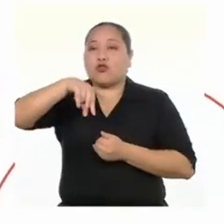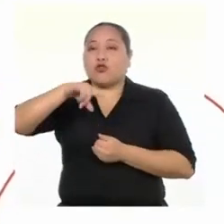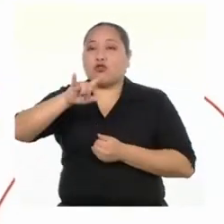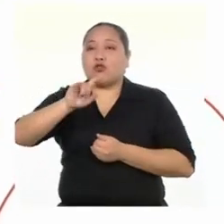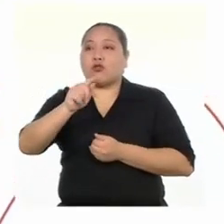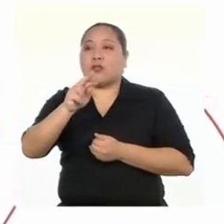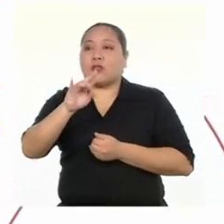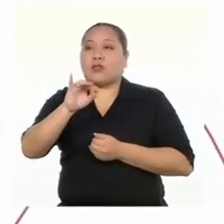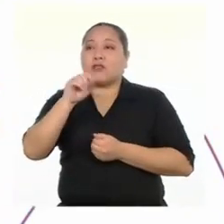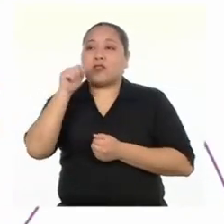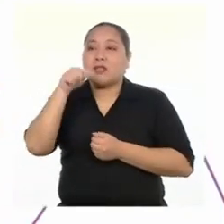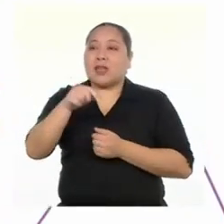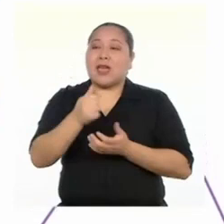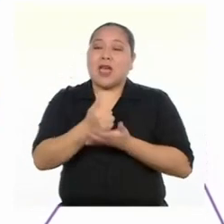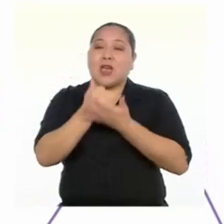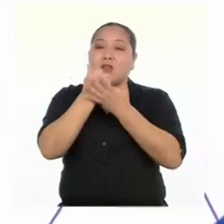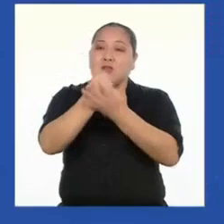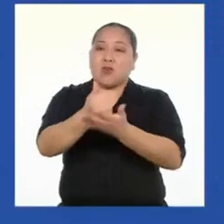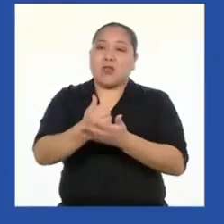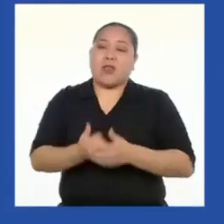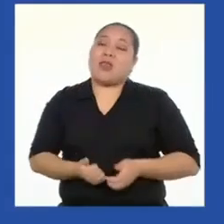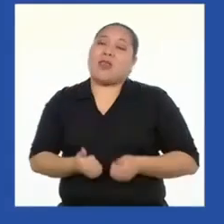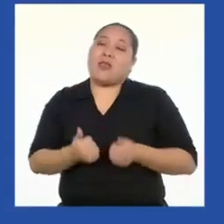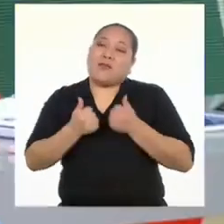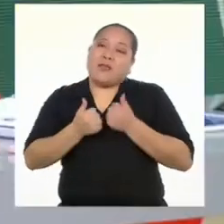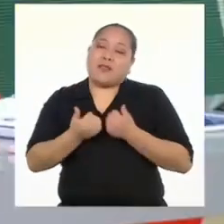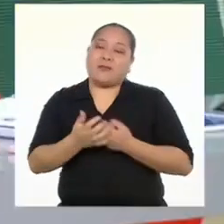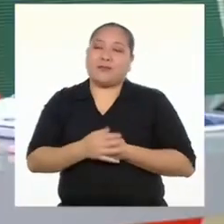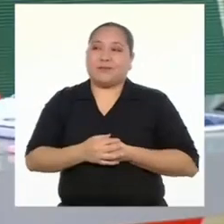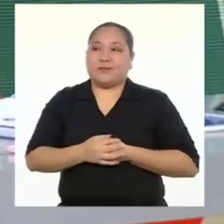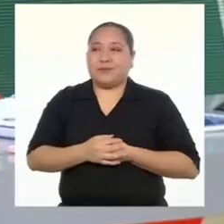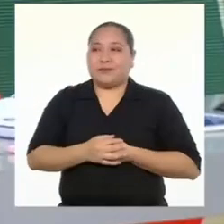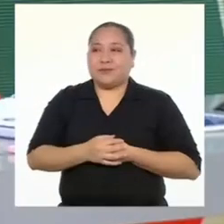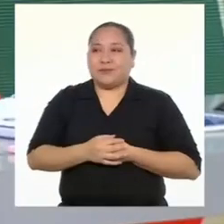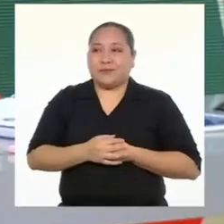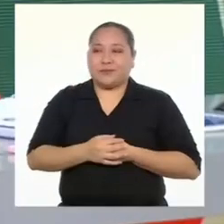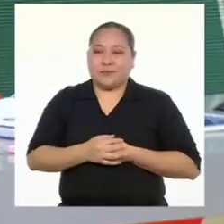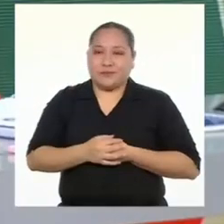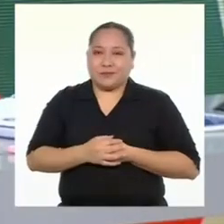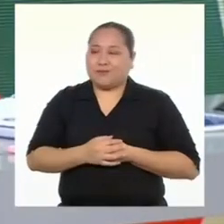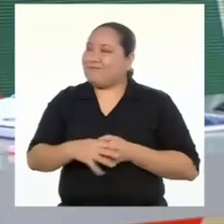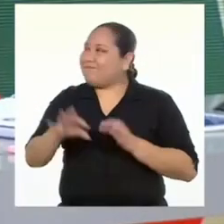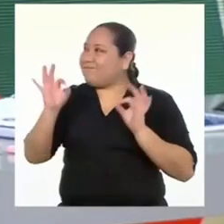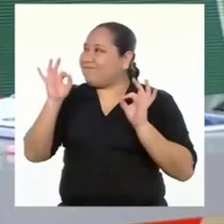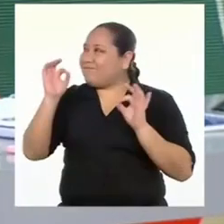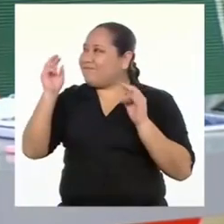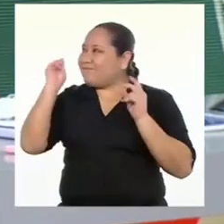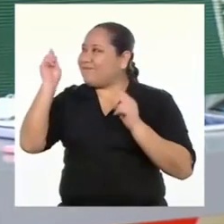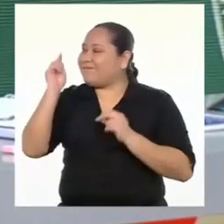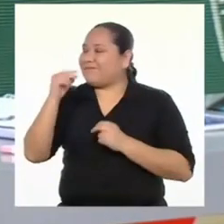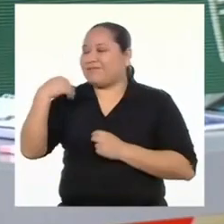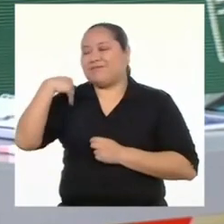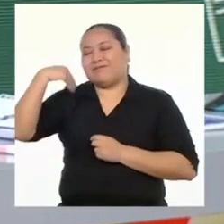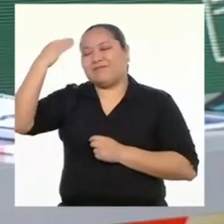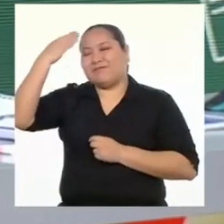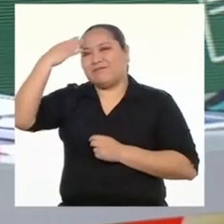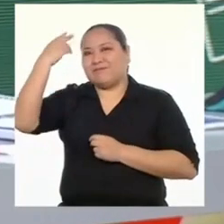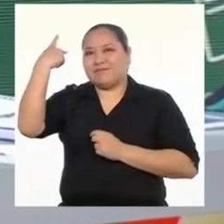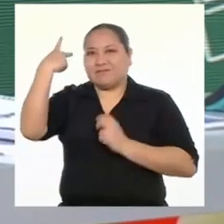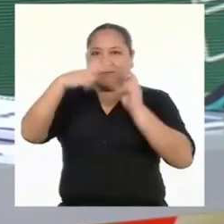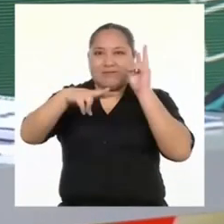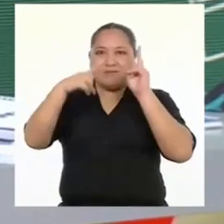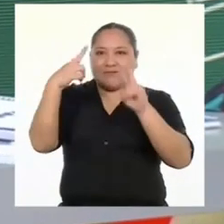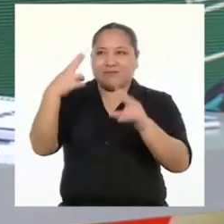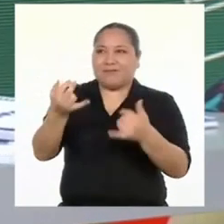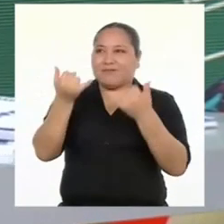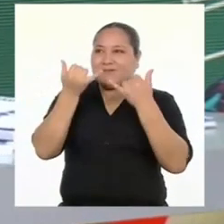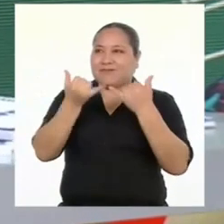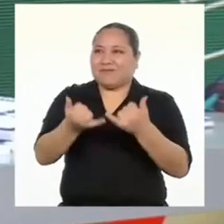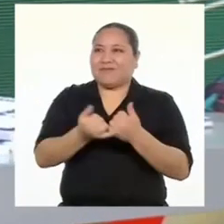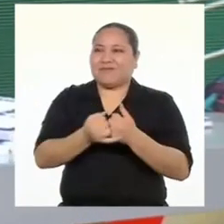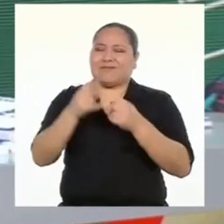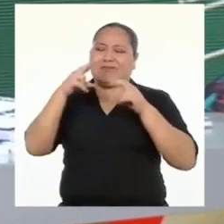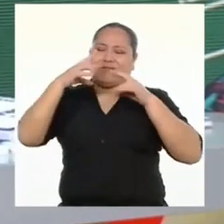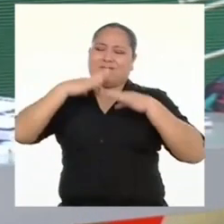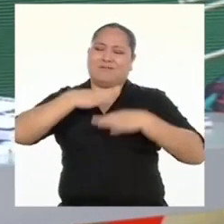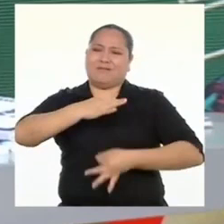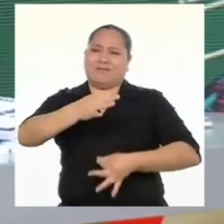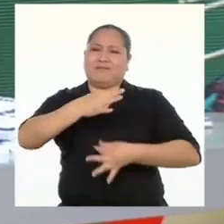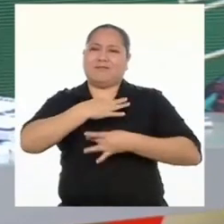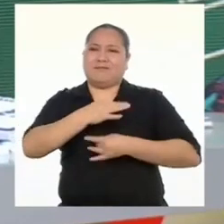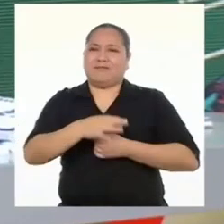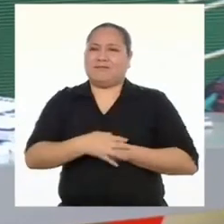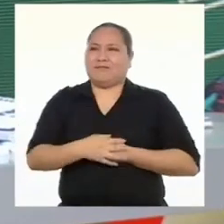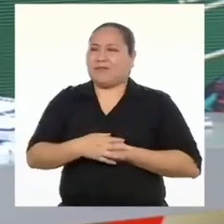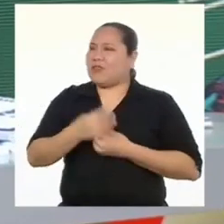hacen posible la preservación de la vida. Muy bien, profesora. Estoy segura de que lo que veremos hoy será muy